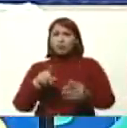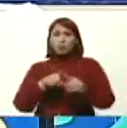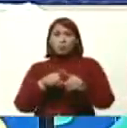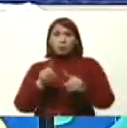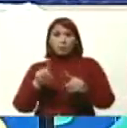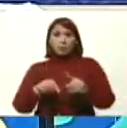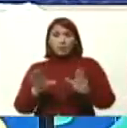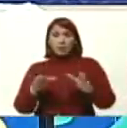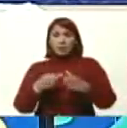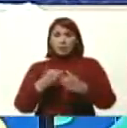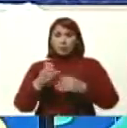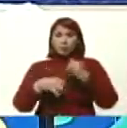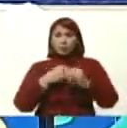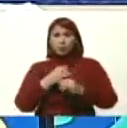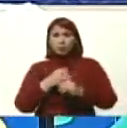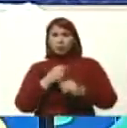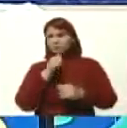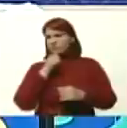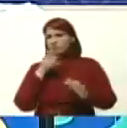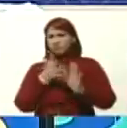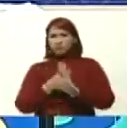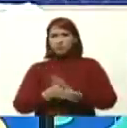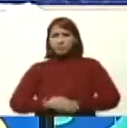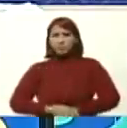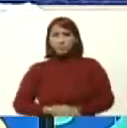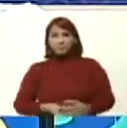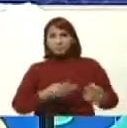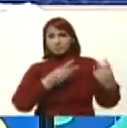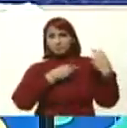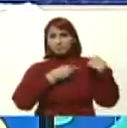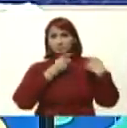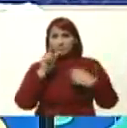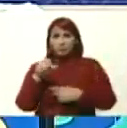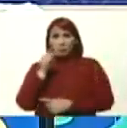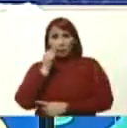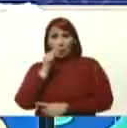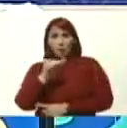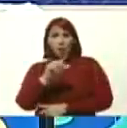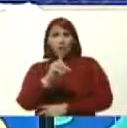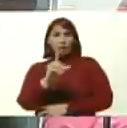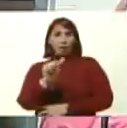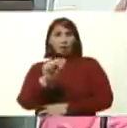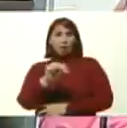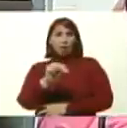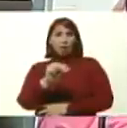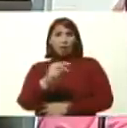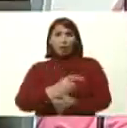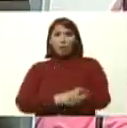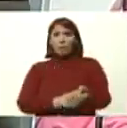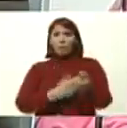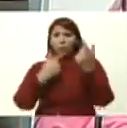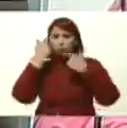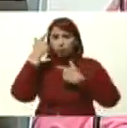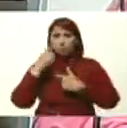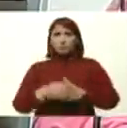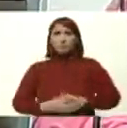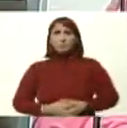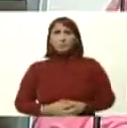Igualmente el equipo internacional, su jefe Adán Coromoto Chávez